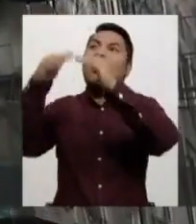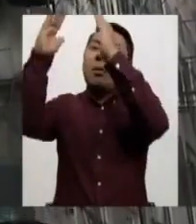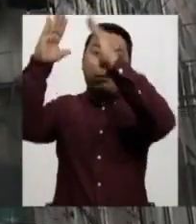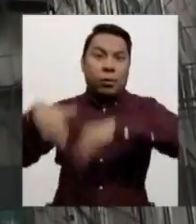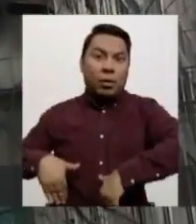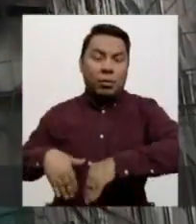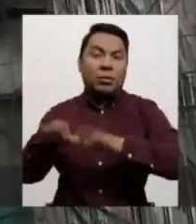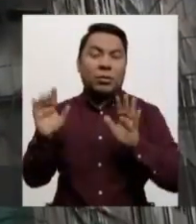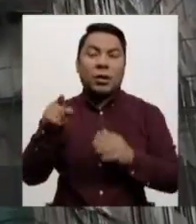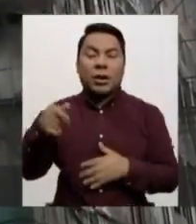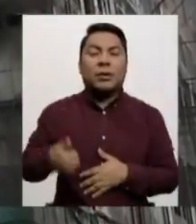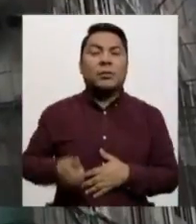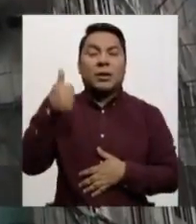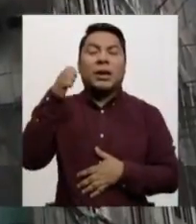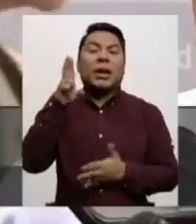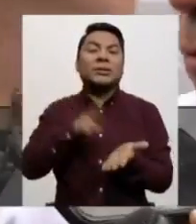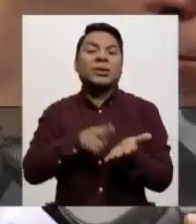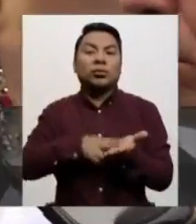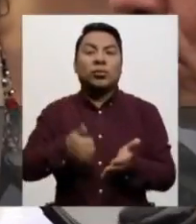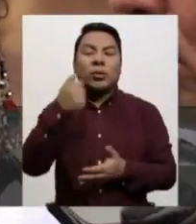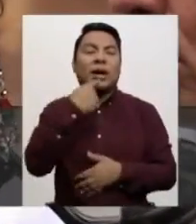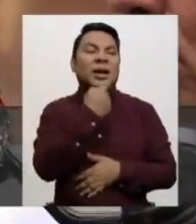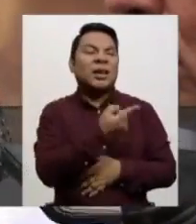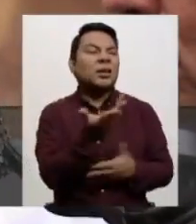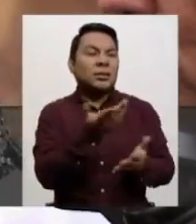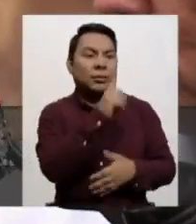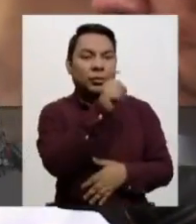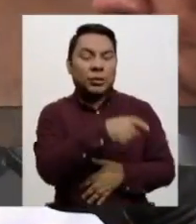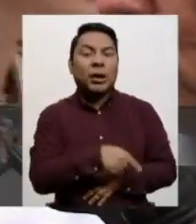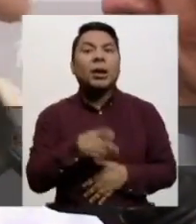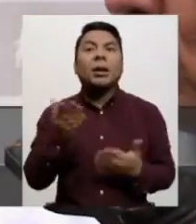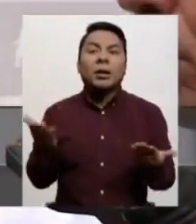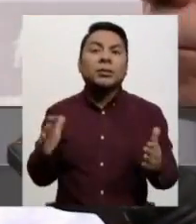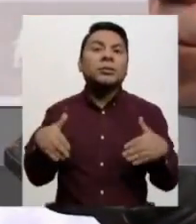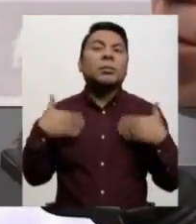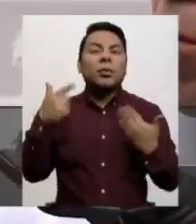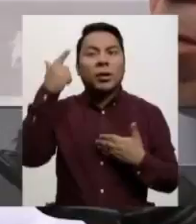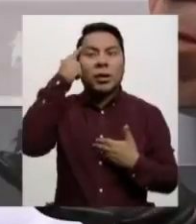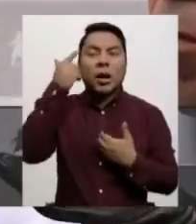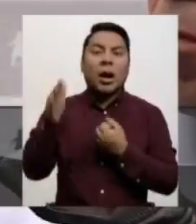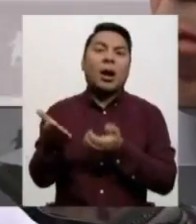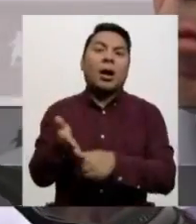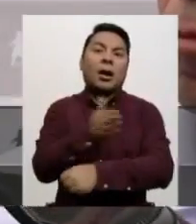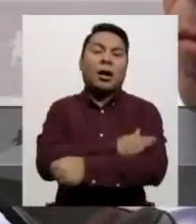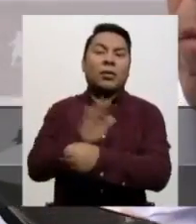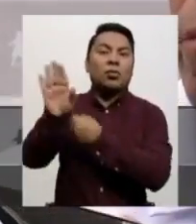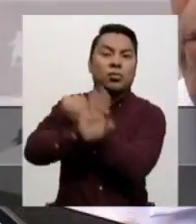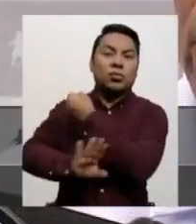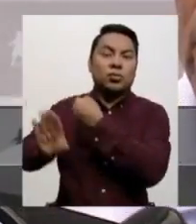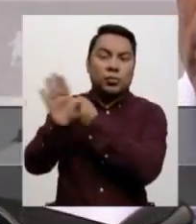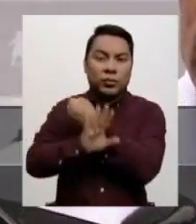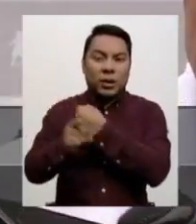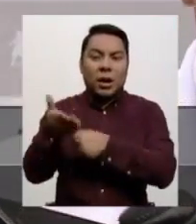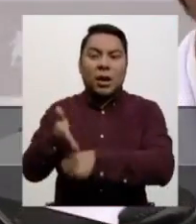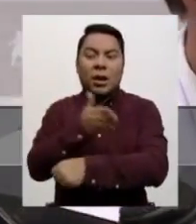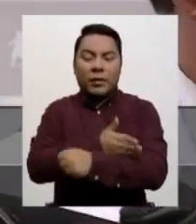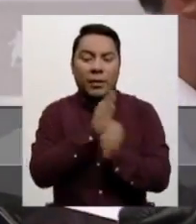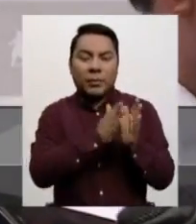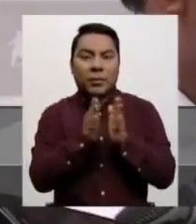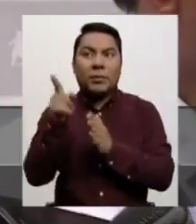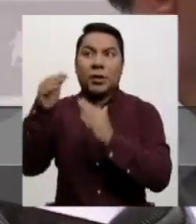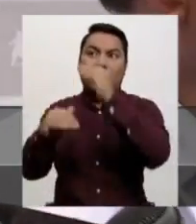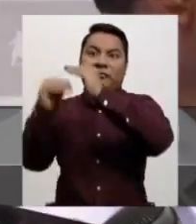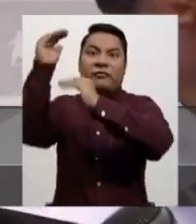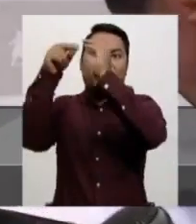presidente ejecutivo de salud respondió se tendría que cubrir se tendría que tomar algunas medidas de ingeniería para que el edificio